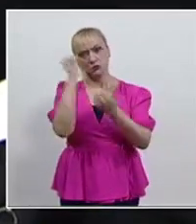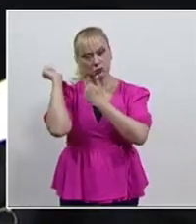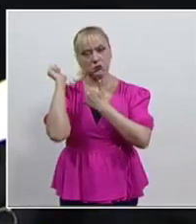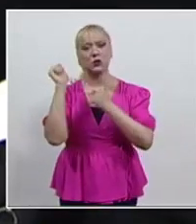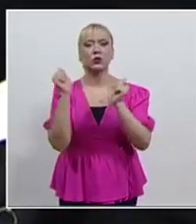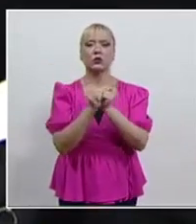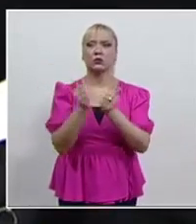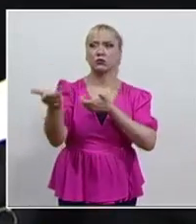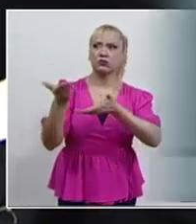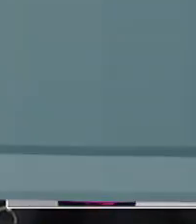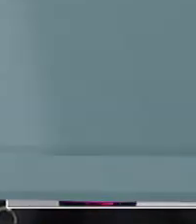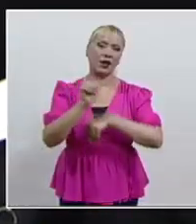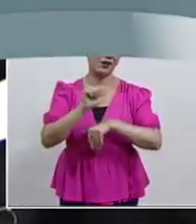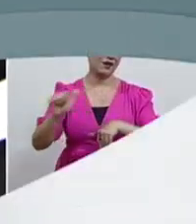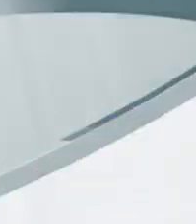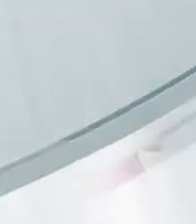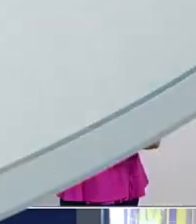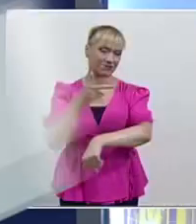conciliación.